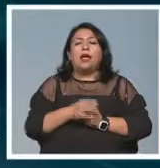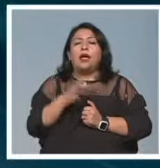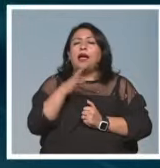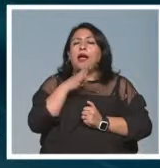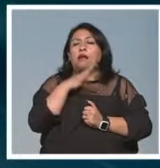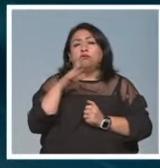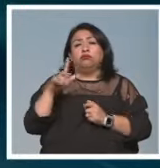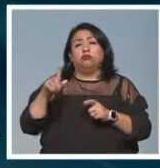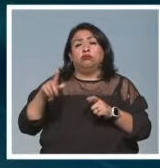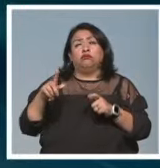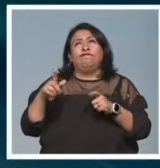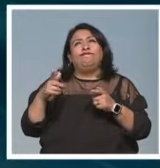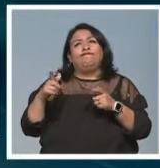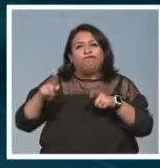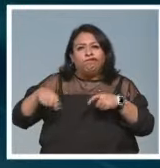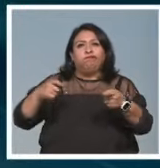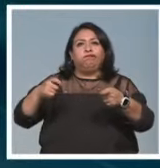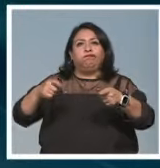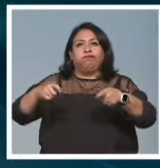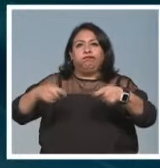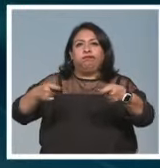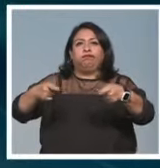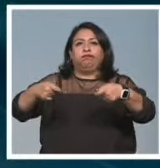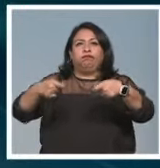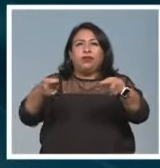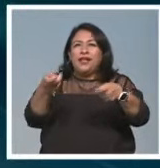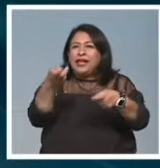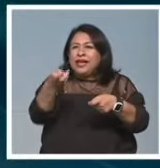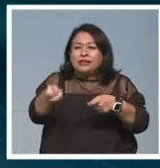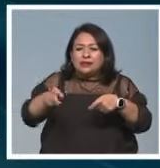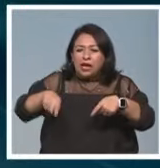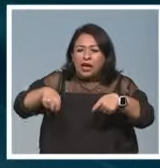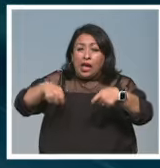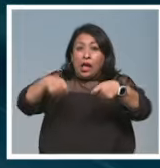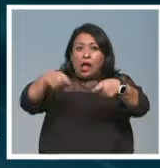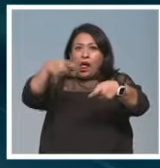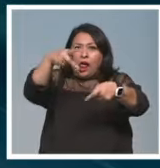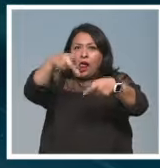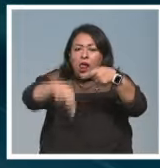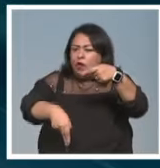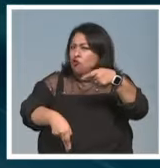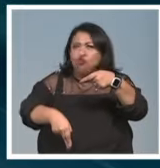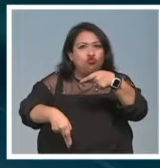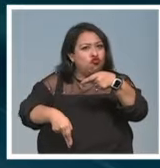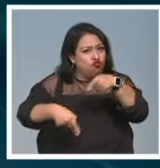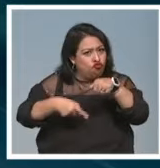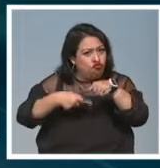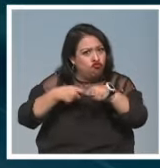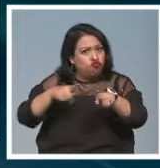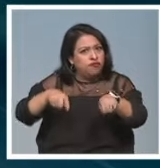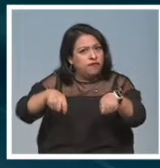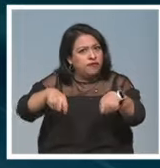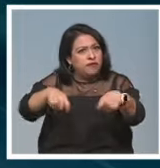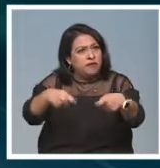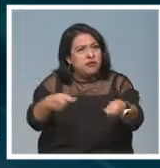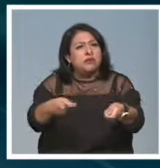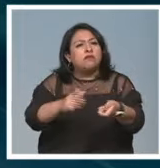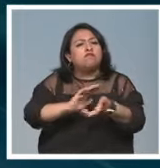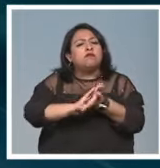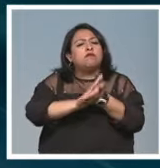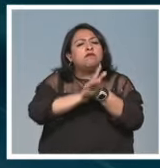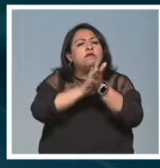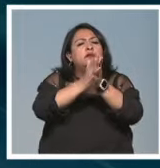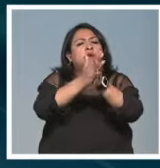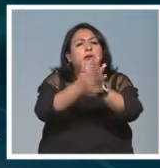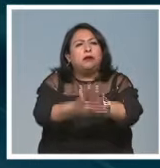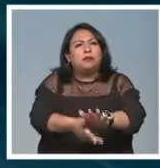Construido un legado, entonces ese legado no hemos permitido que se rompa, sino hemos ido transitando